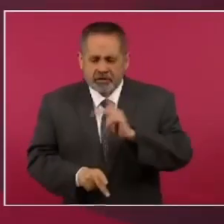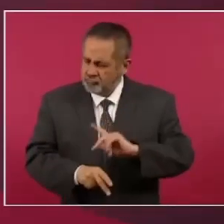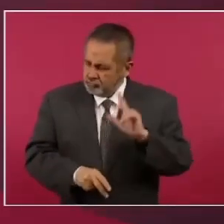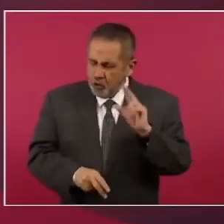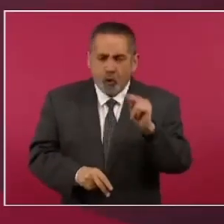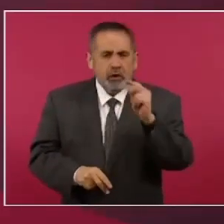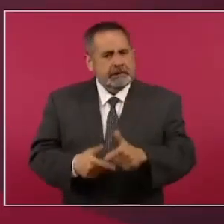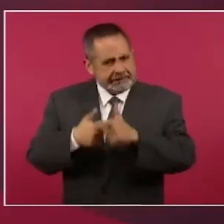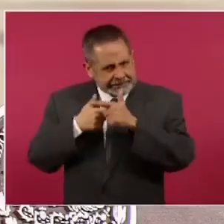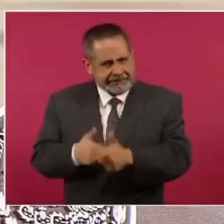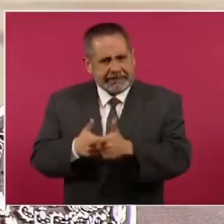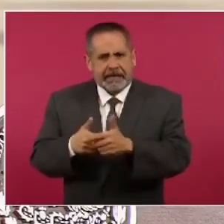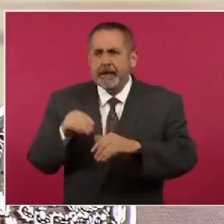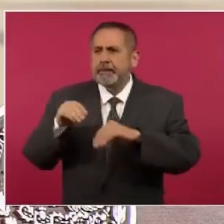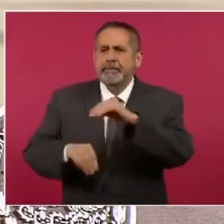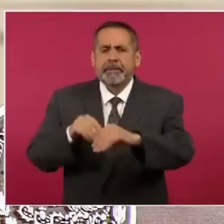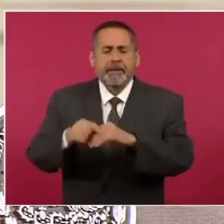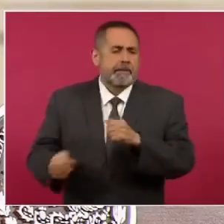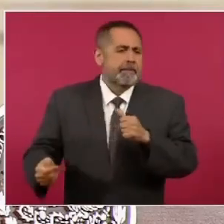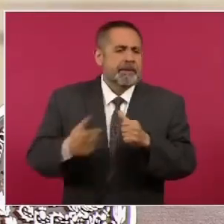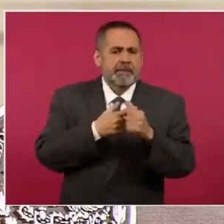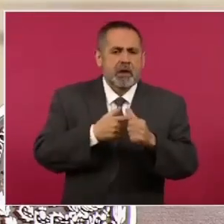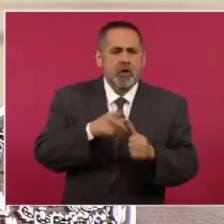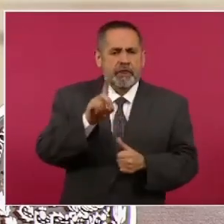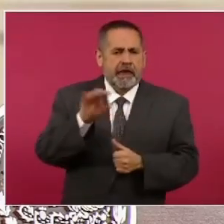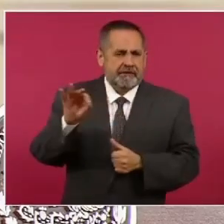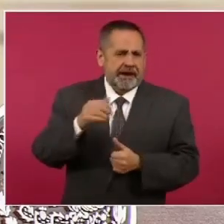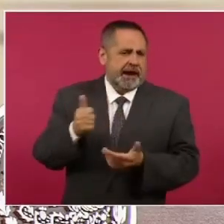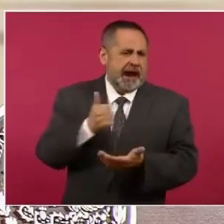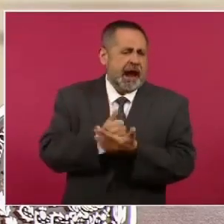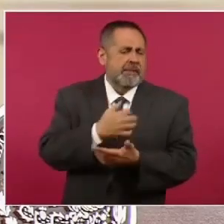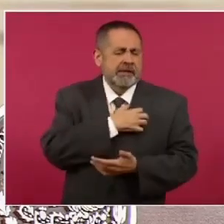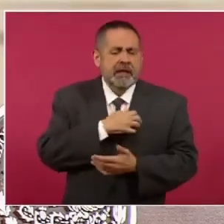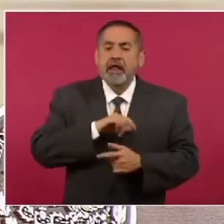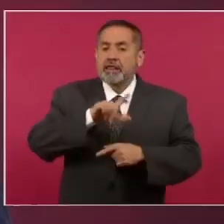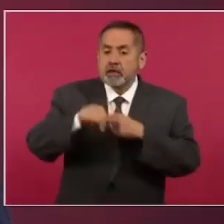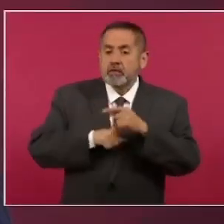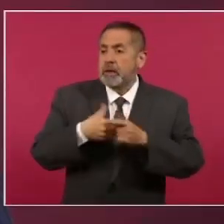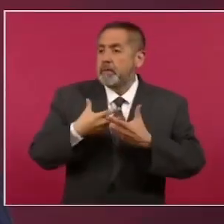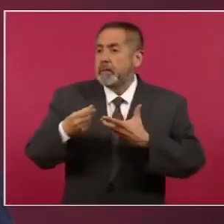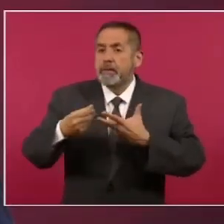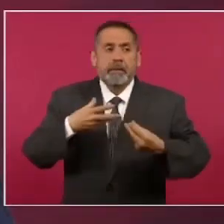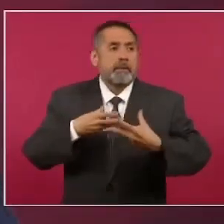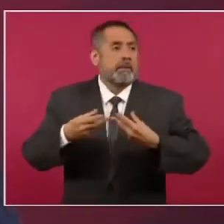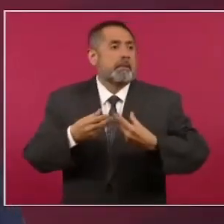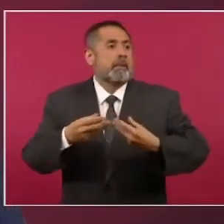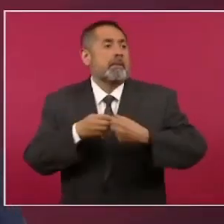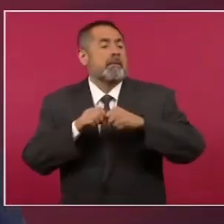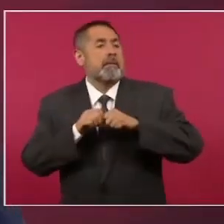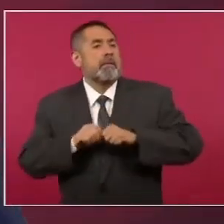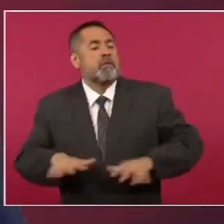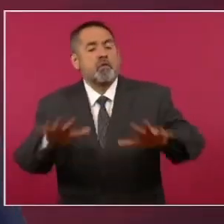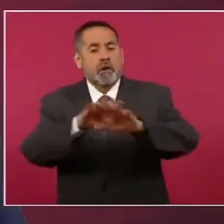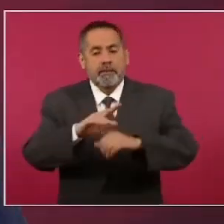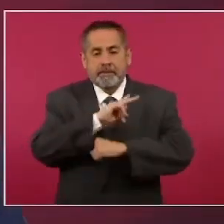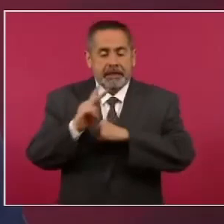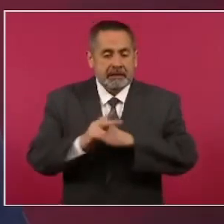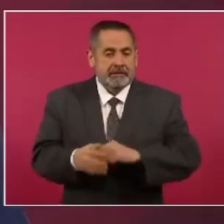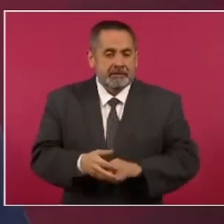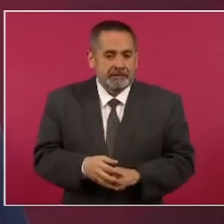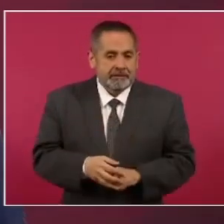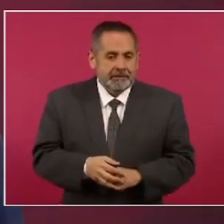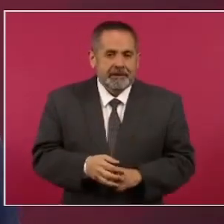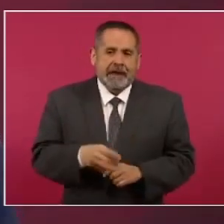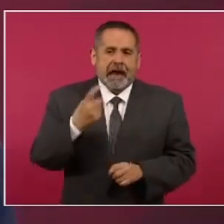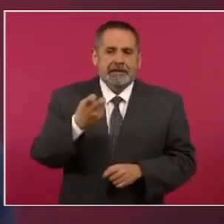circunstancia, se implementará en la capital y lentamente, pero de manera firme, se irá extendiendo a todo el país. El resto es la historia